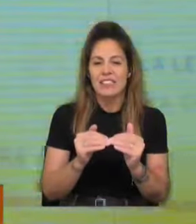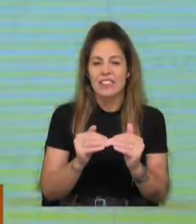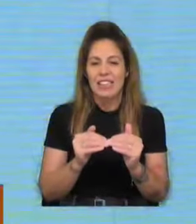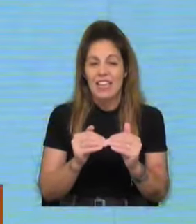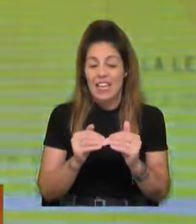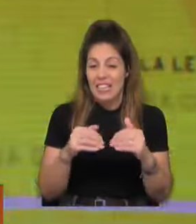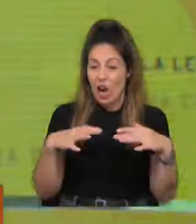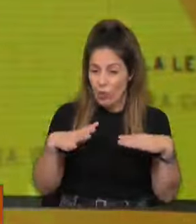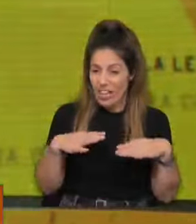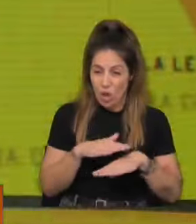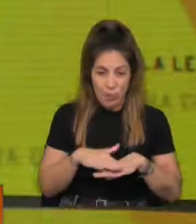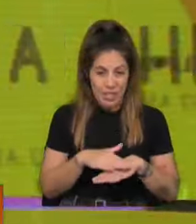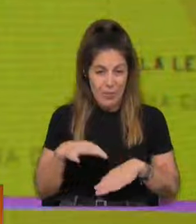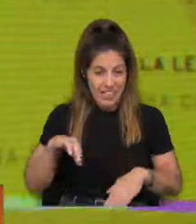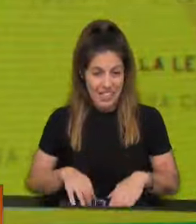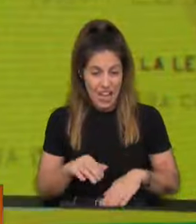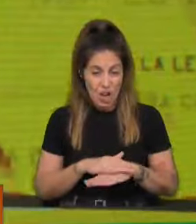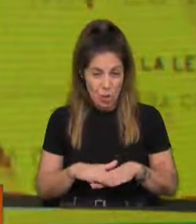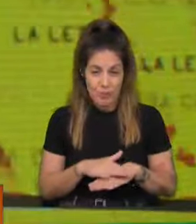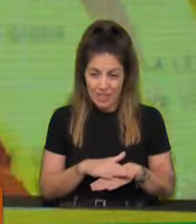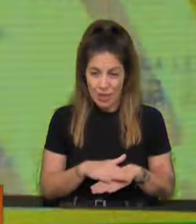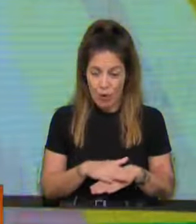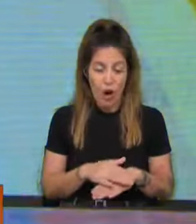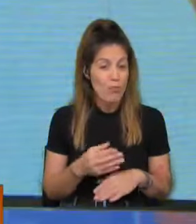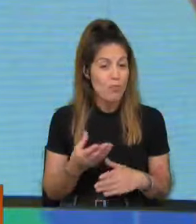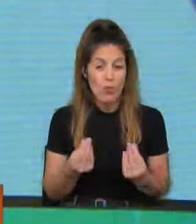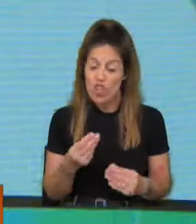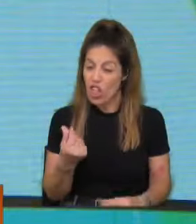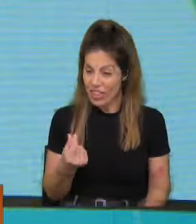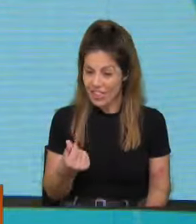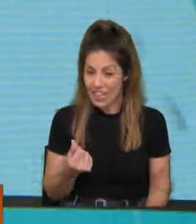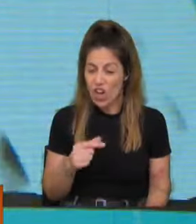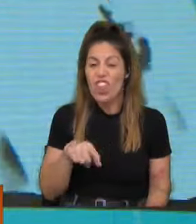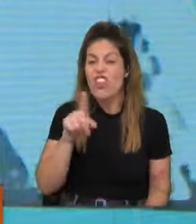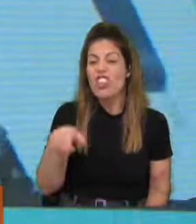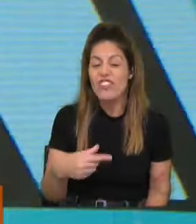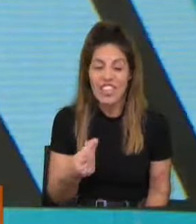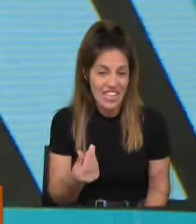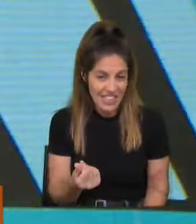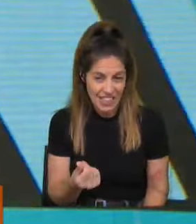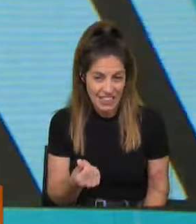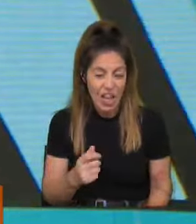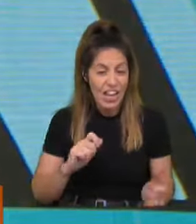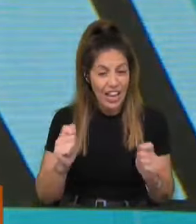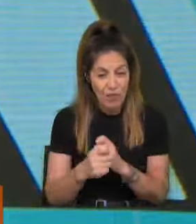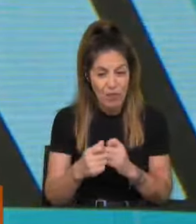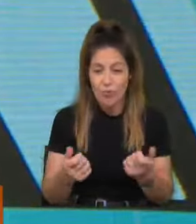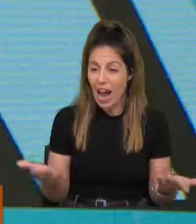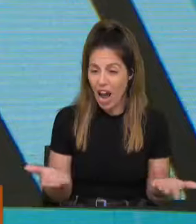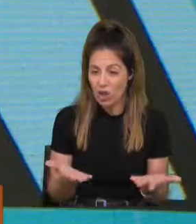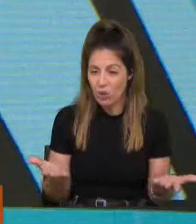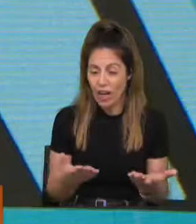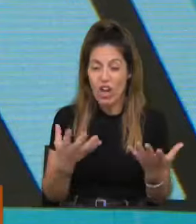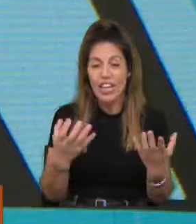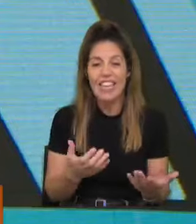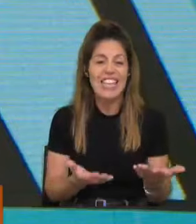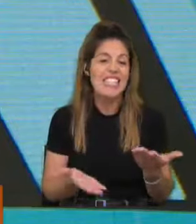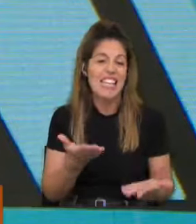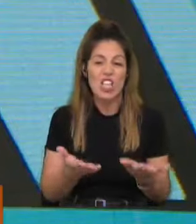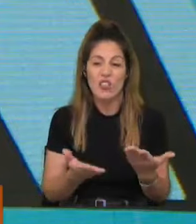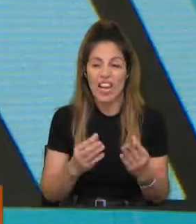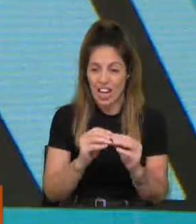mucho dinero y de dónde va a salir ese dinero porque la reforma actual lo que intentó ha sido equilibrar un poco las cuentas y eh